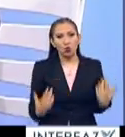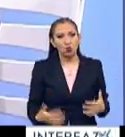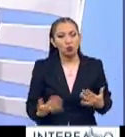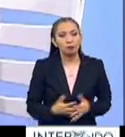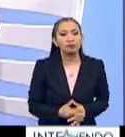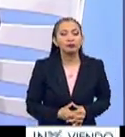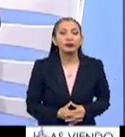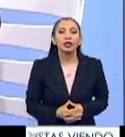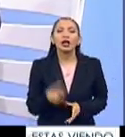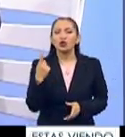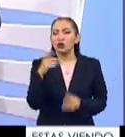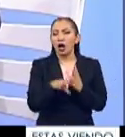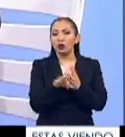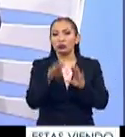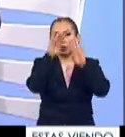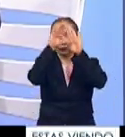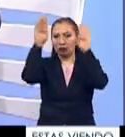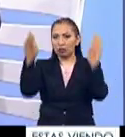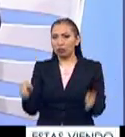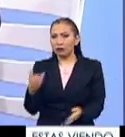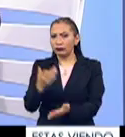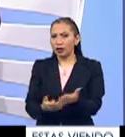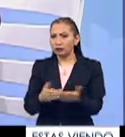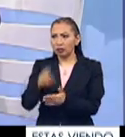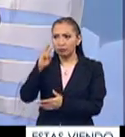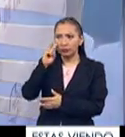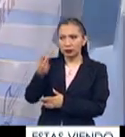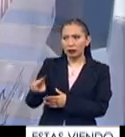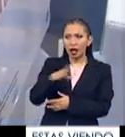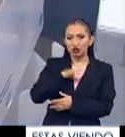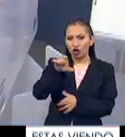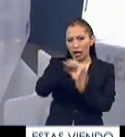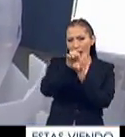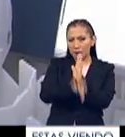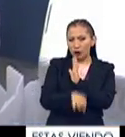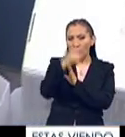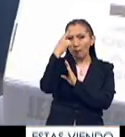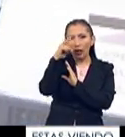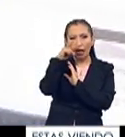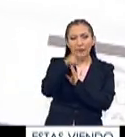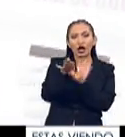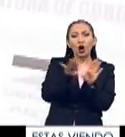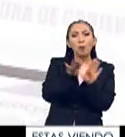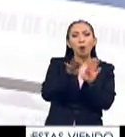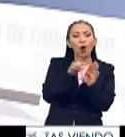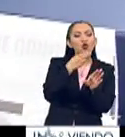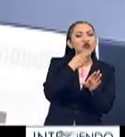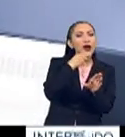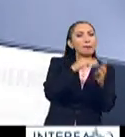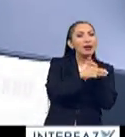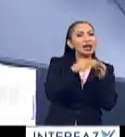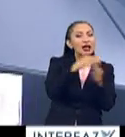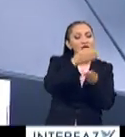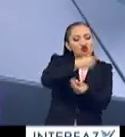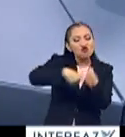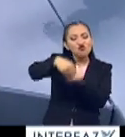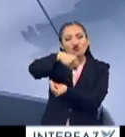aquí faltaría una casilla, por lo que estoy viendo. Digo, obviamente estos son ejemplos para ver cómo se reciclan y cómo